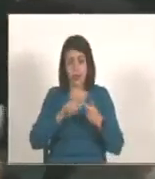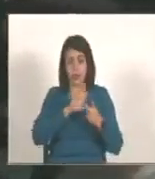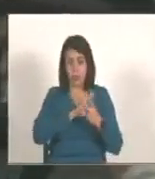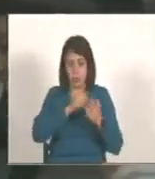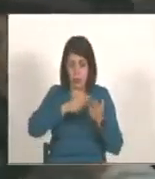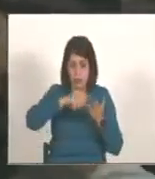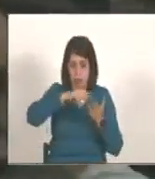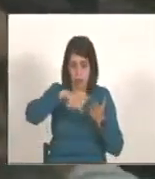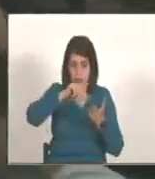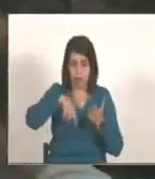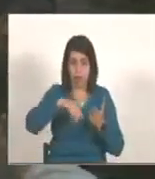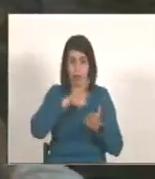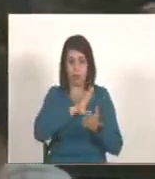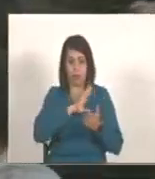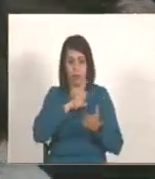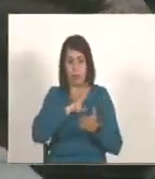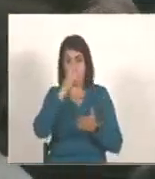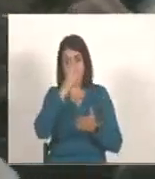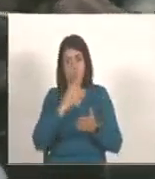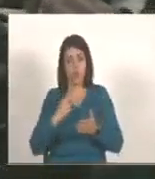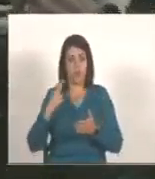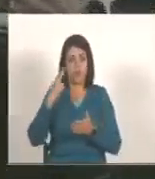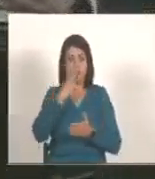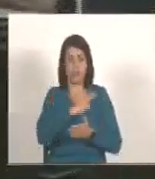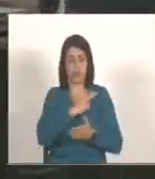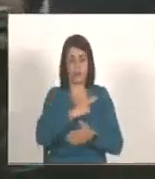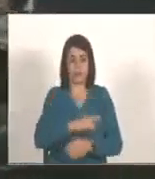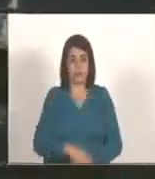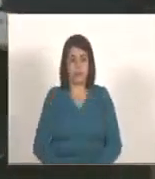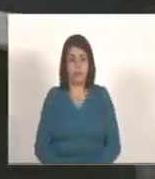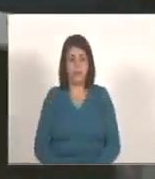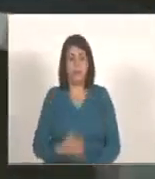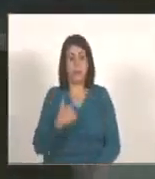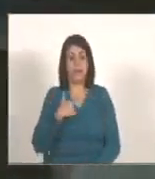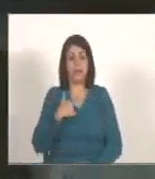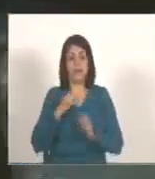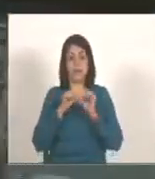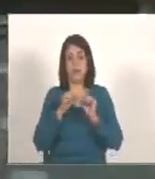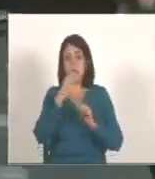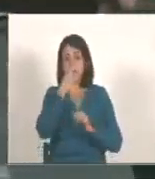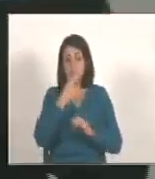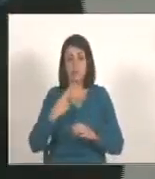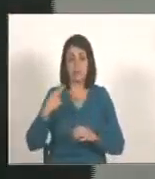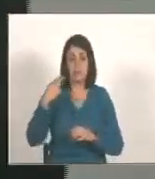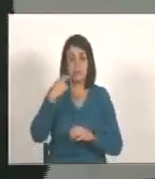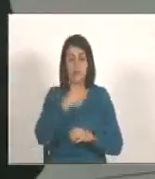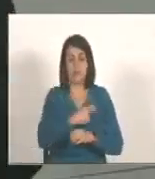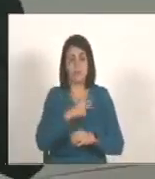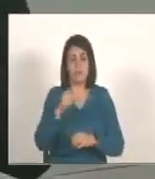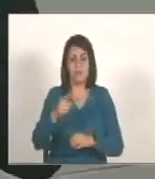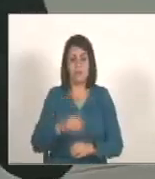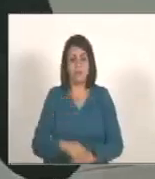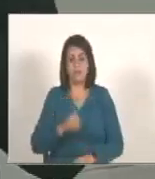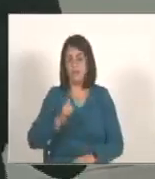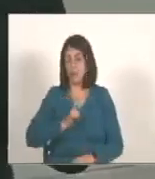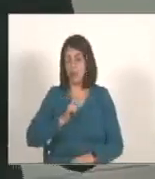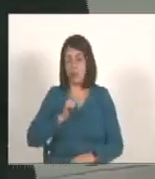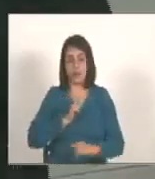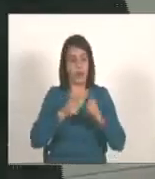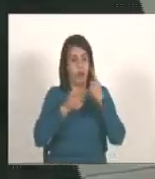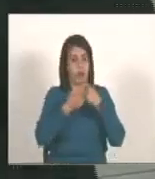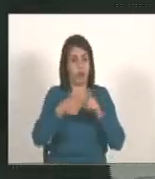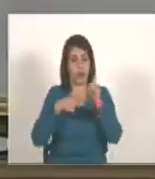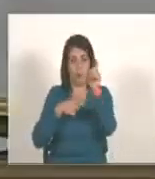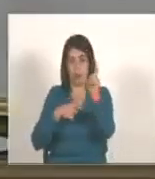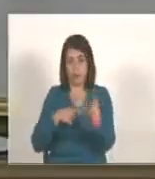firma, su propio compromiso. Si yo establezco un compromiso con cualquier otra